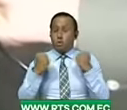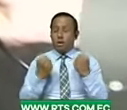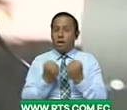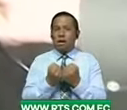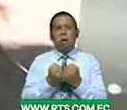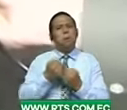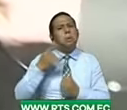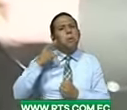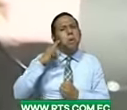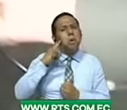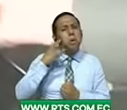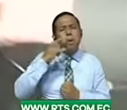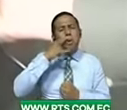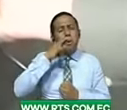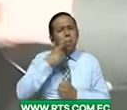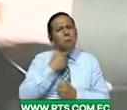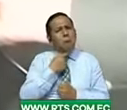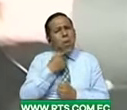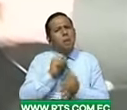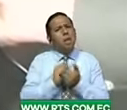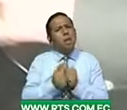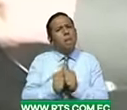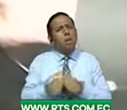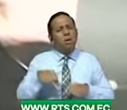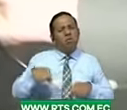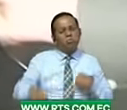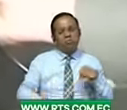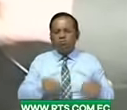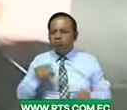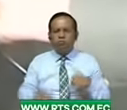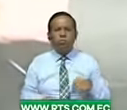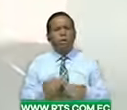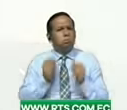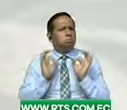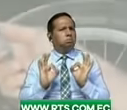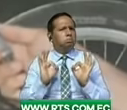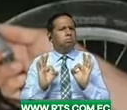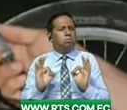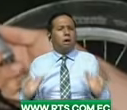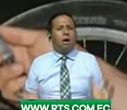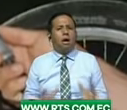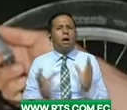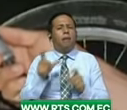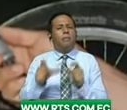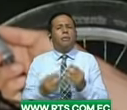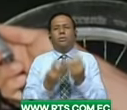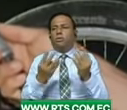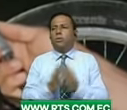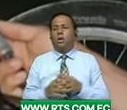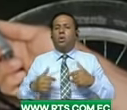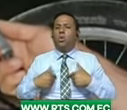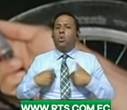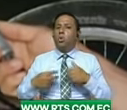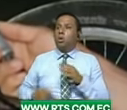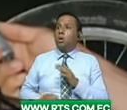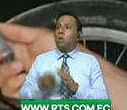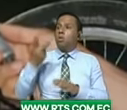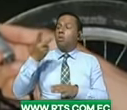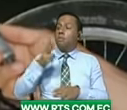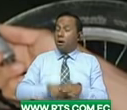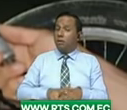practican este deporte porque es algo sano. Algo que realmente motiva al resto. He estado ya por segunda vez